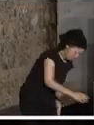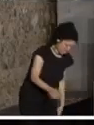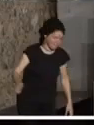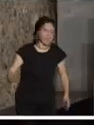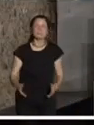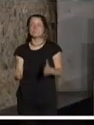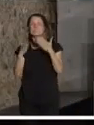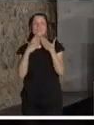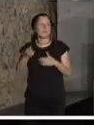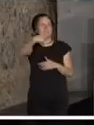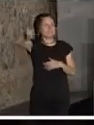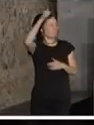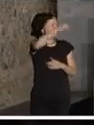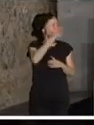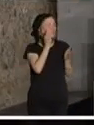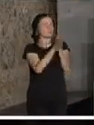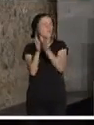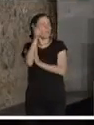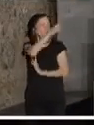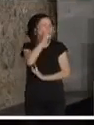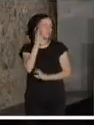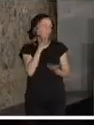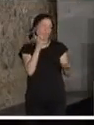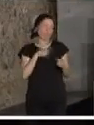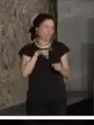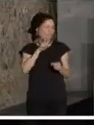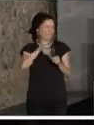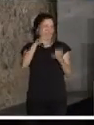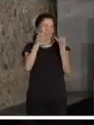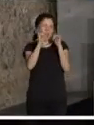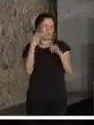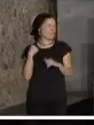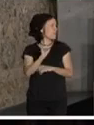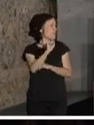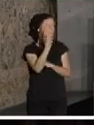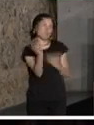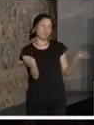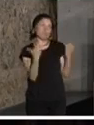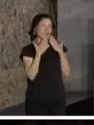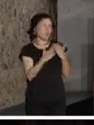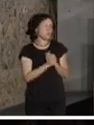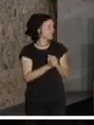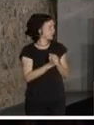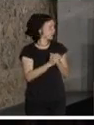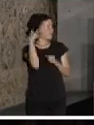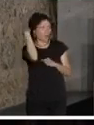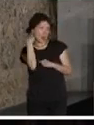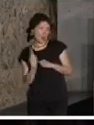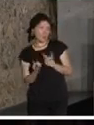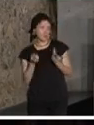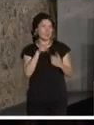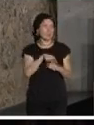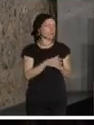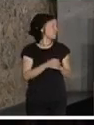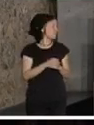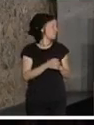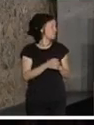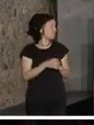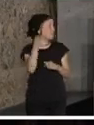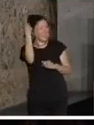Gracias a todas compañeros y compañeros por participar en este acto en primer lugar yo Quiero agradecer a Irene y a